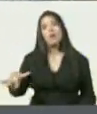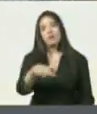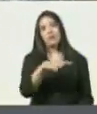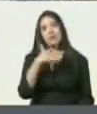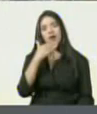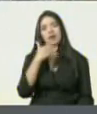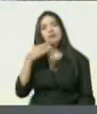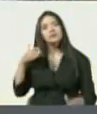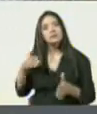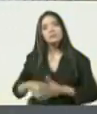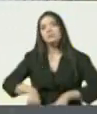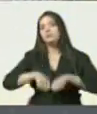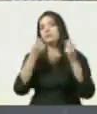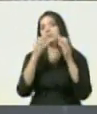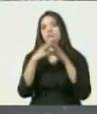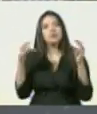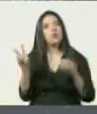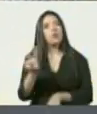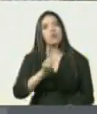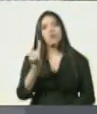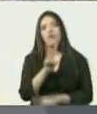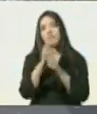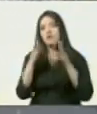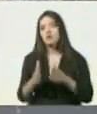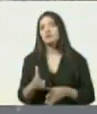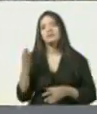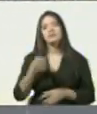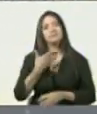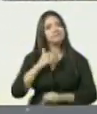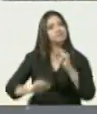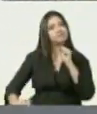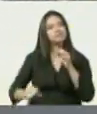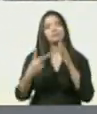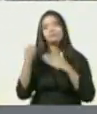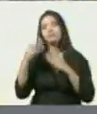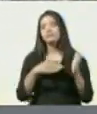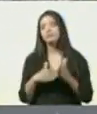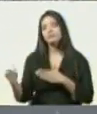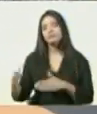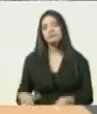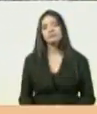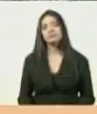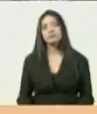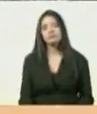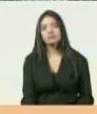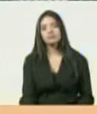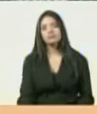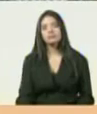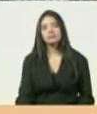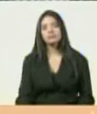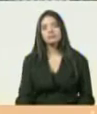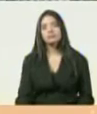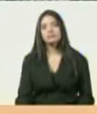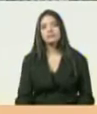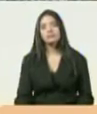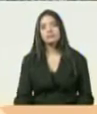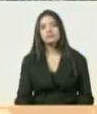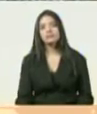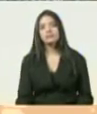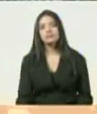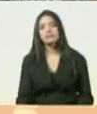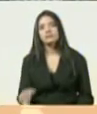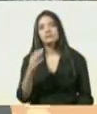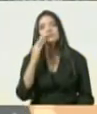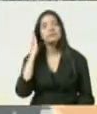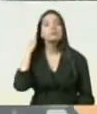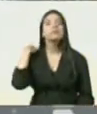acción contra todos los venezolanos y le damos total rechazo a esas acciones terroristas. ¿Cuántos establecimientos, después de que